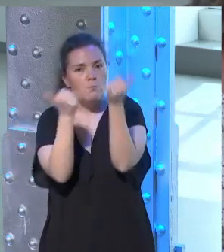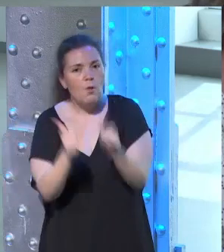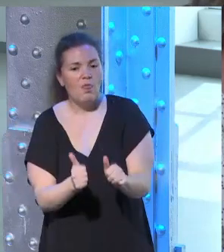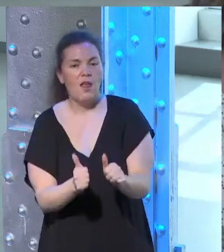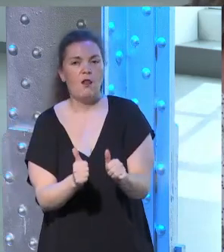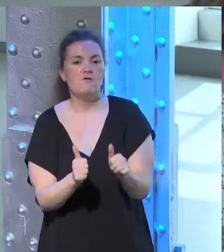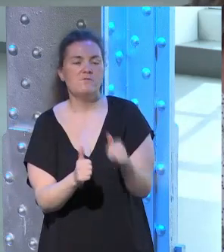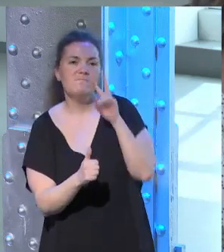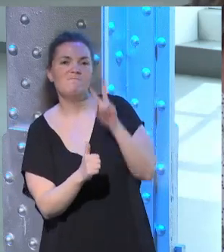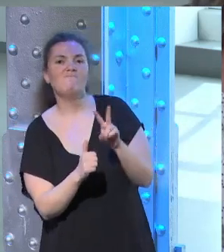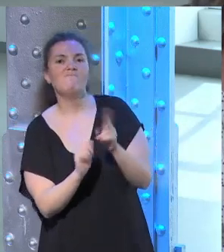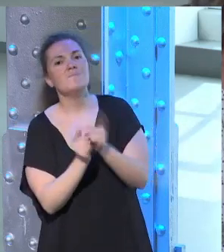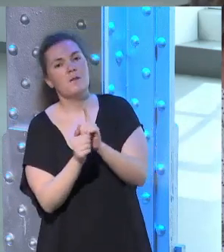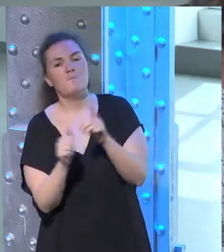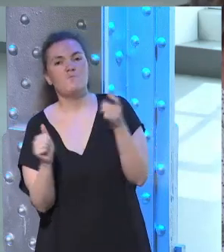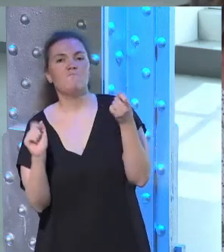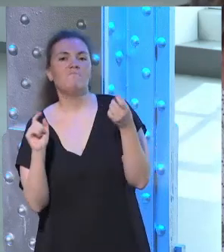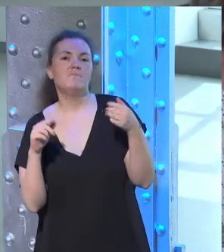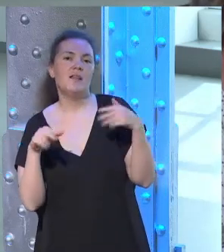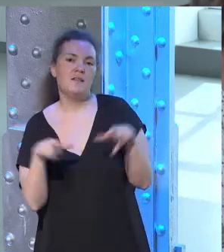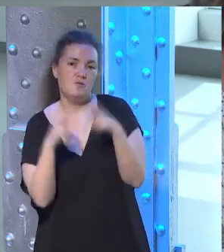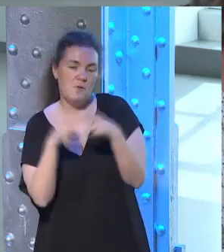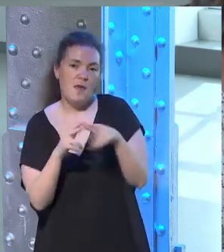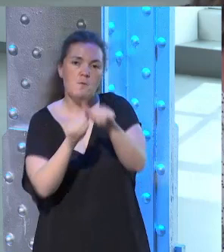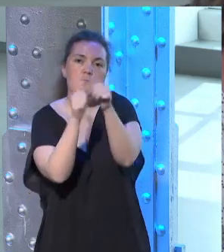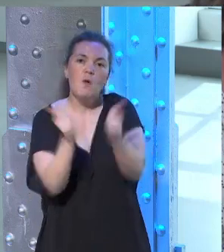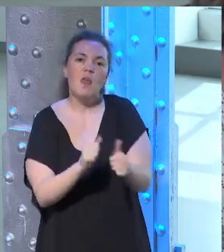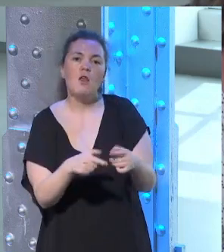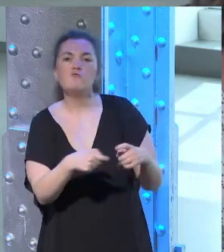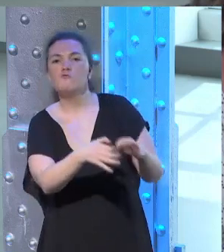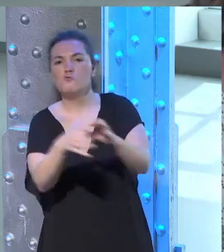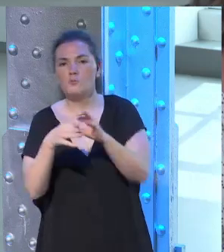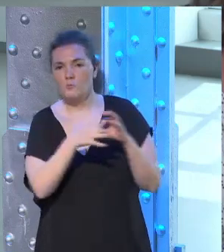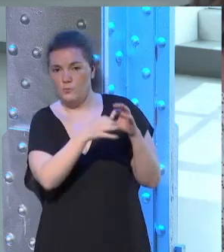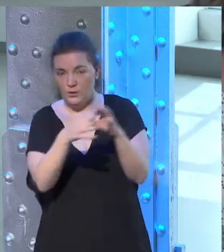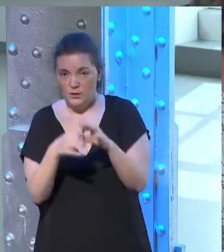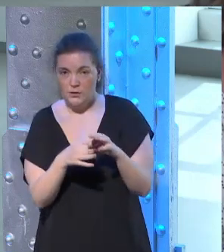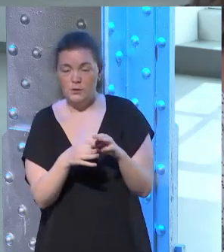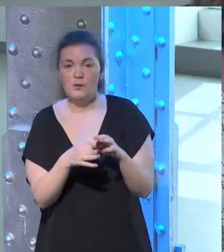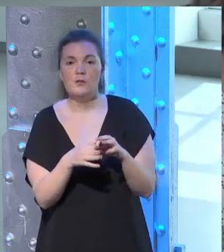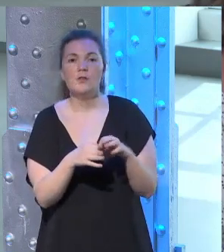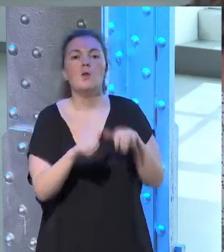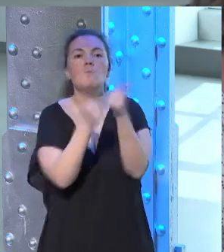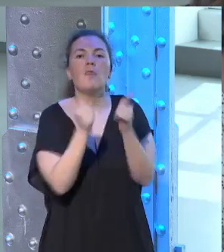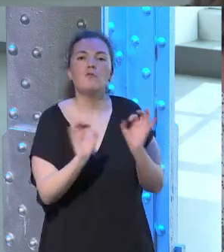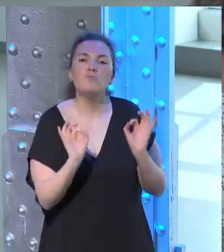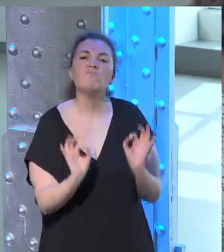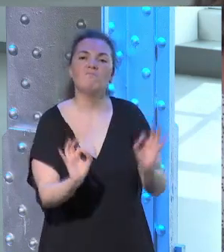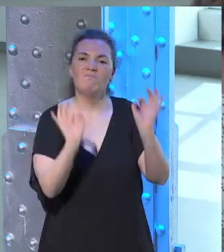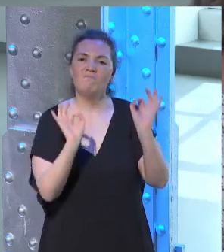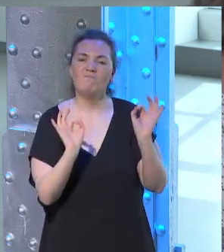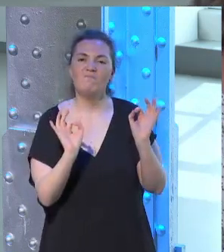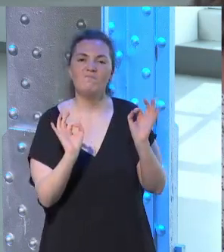cambios de conducta en la sociedad, modelos comunitarios, ¿no?, que permitan, refiriéndose a modelos concretos,